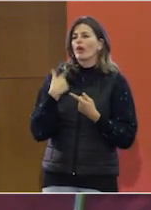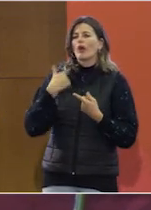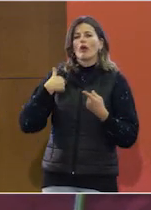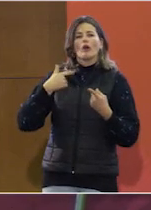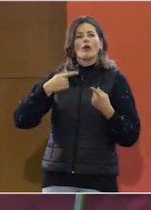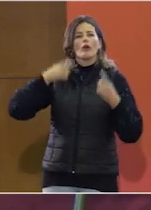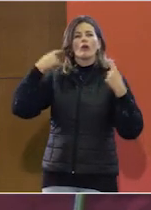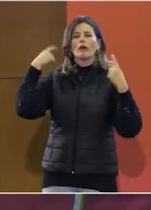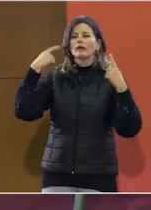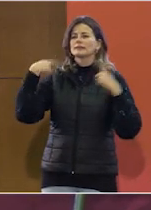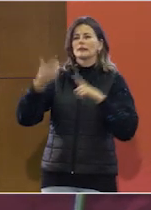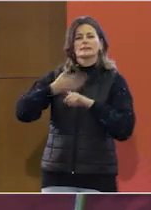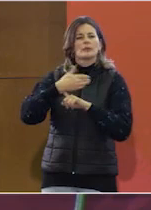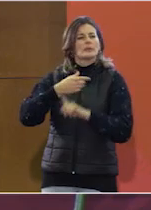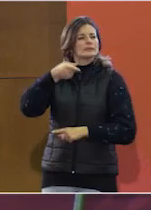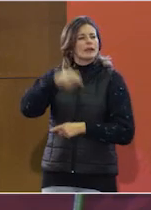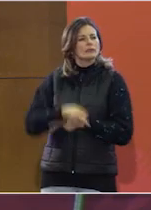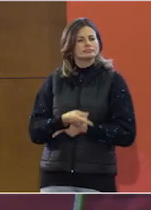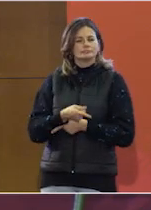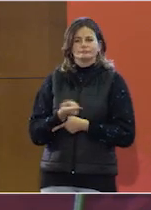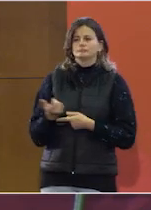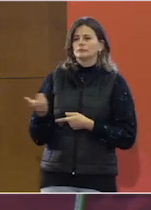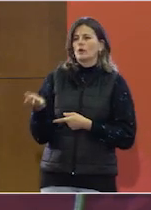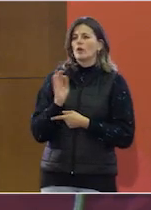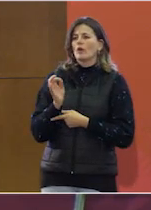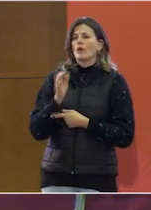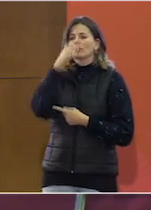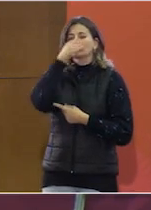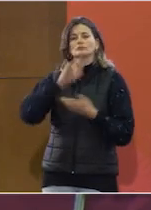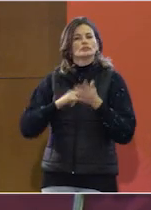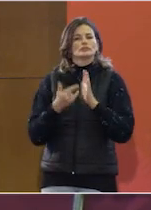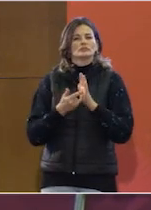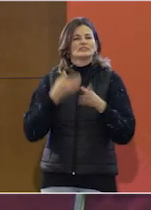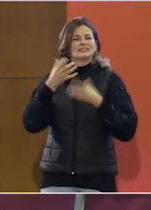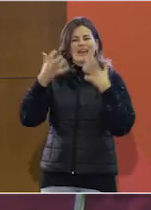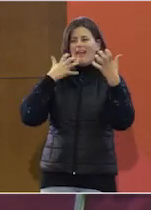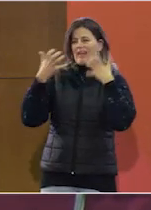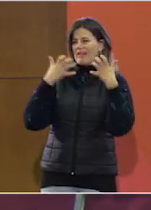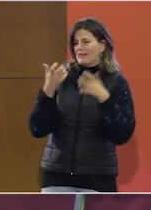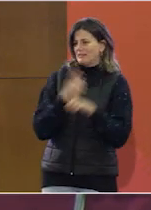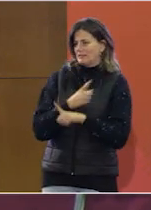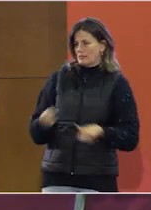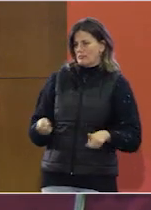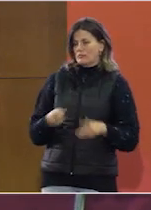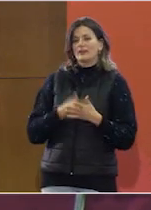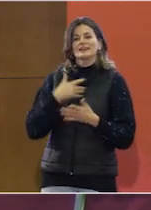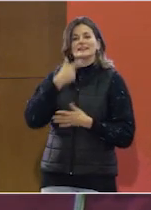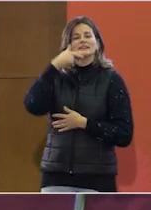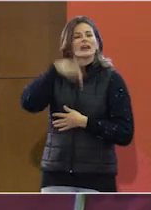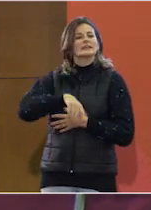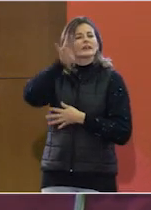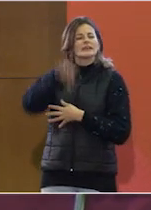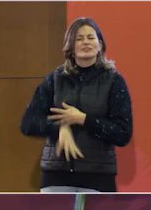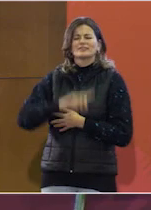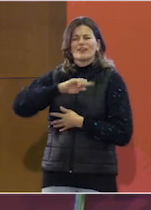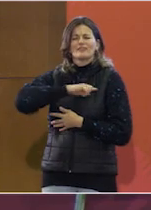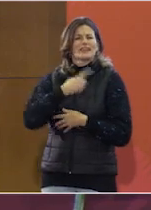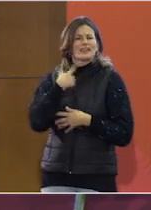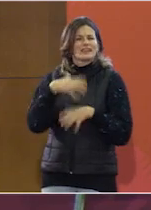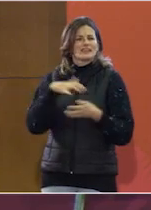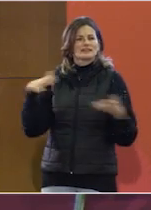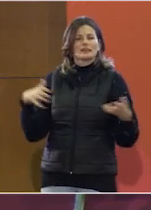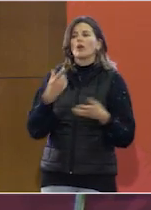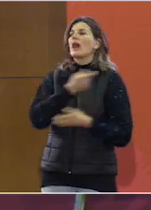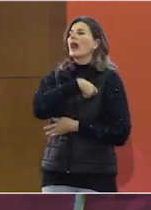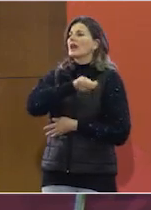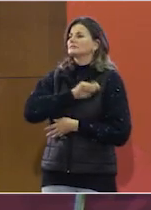a golpe de bandera y que no se puede afrontar a gritos. Y es decir que en Cataluña hay heridas y que en